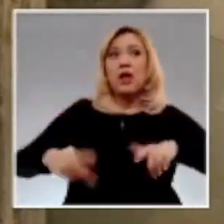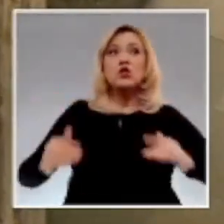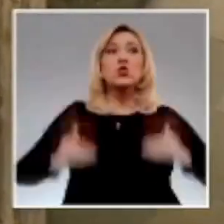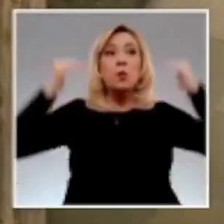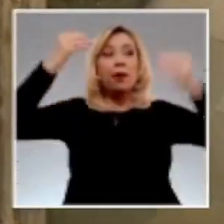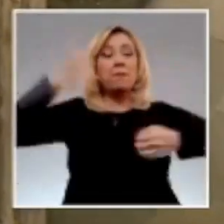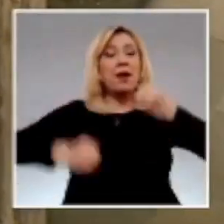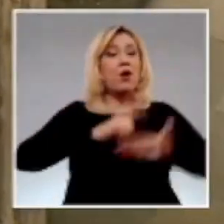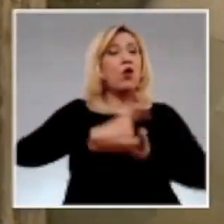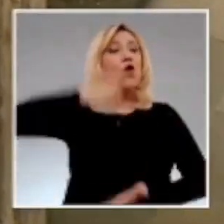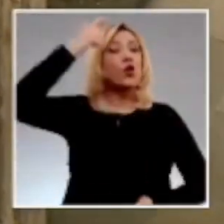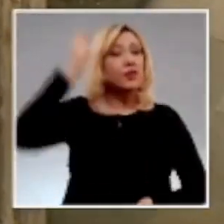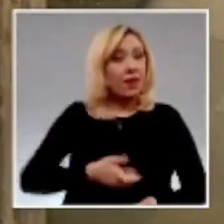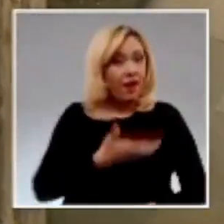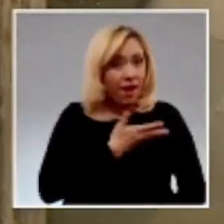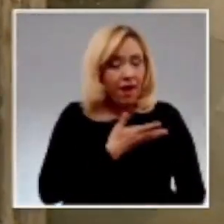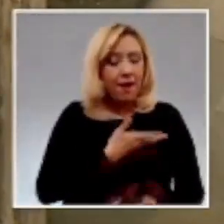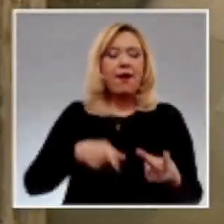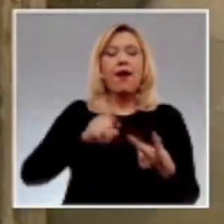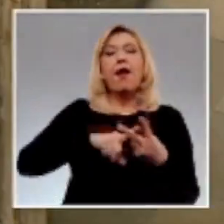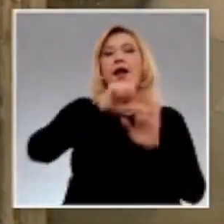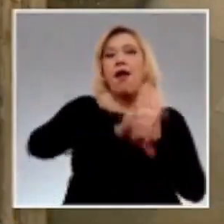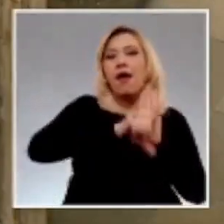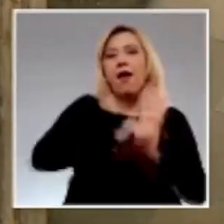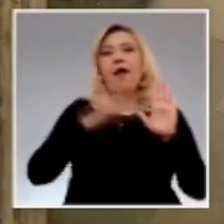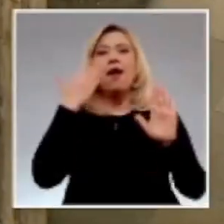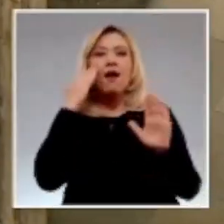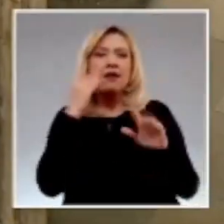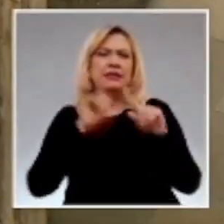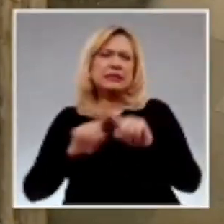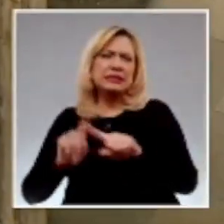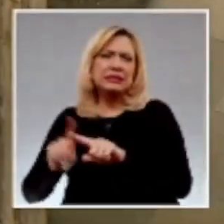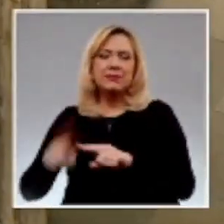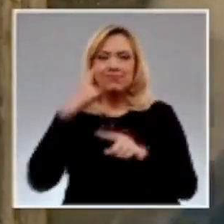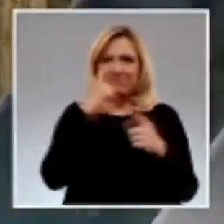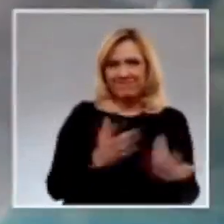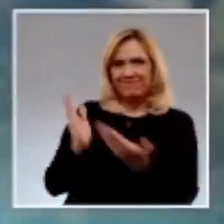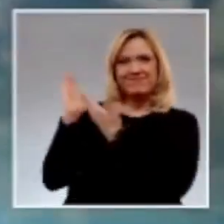Nación, así como en las redes sociales de nuestro alto tribunal. Vamos a la información.